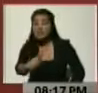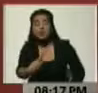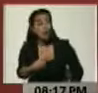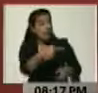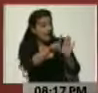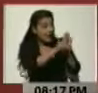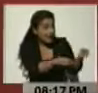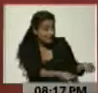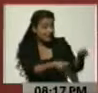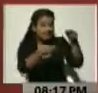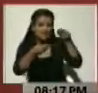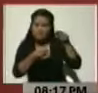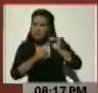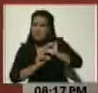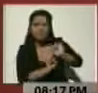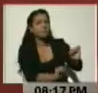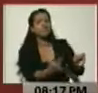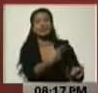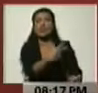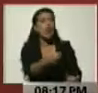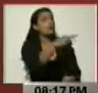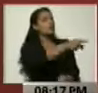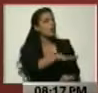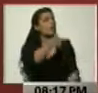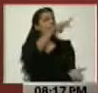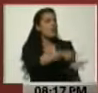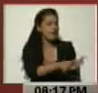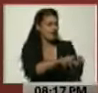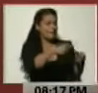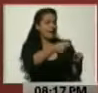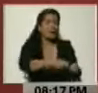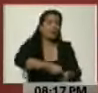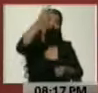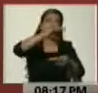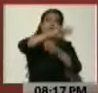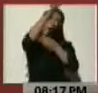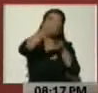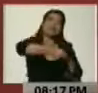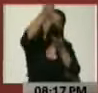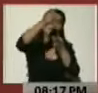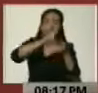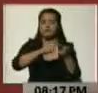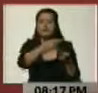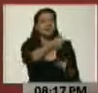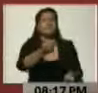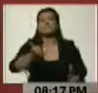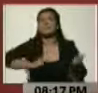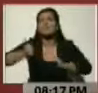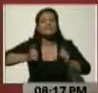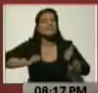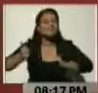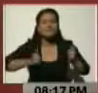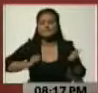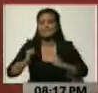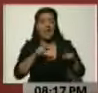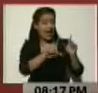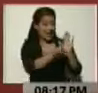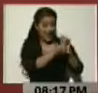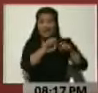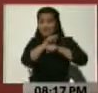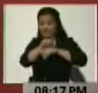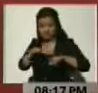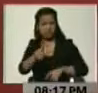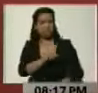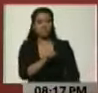ley pueden aprobarla, tirarla para el cielo, lo que ustedes quieran. Pero en Venezuela esa ley no tendrá